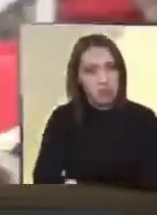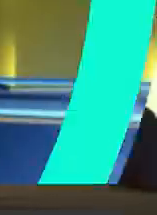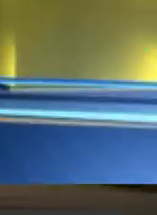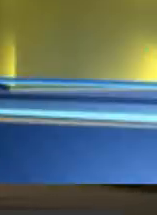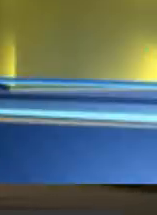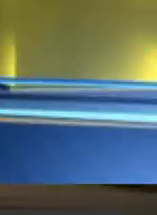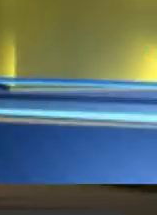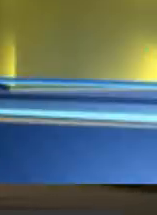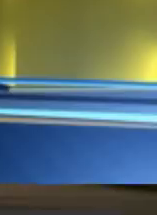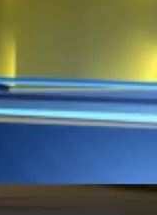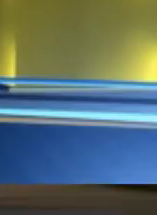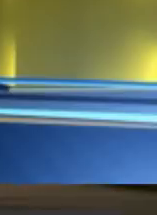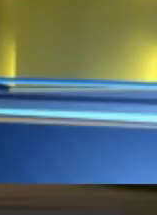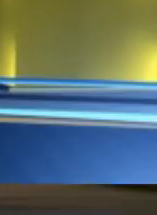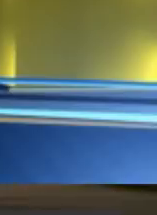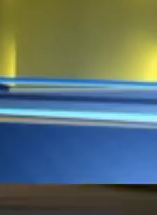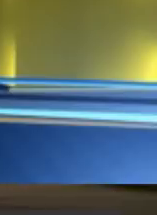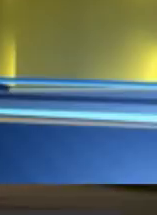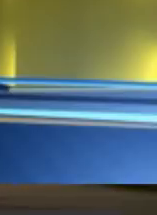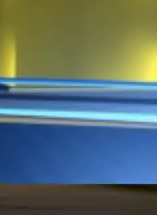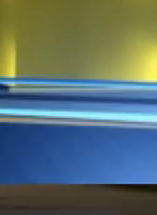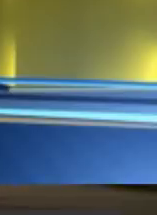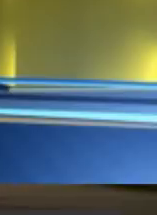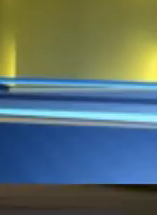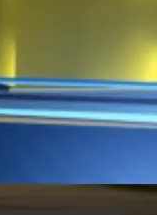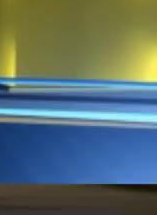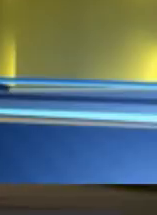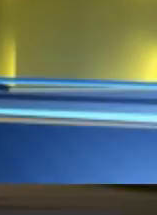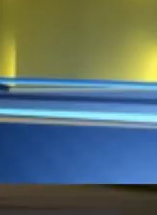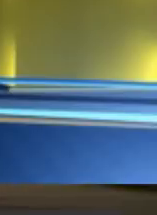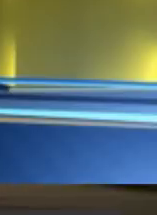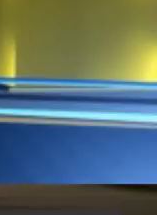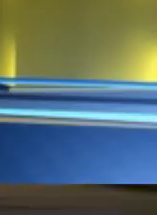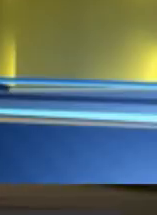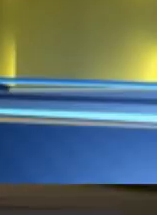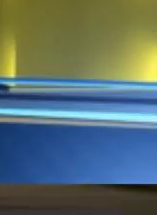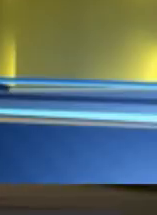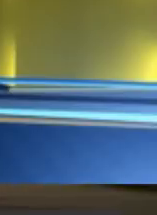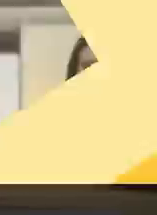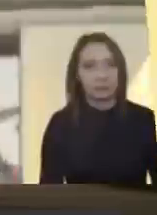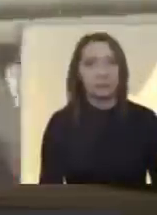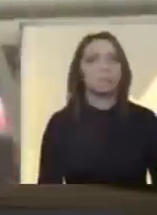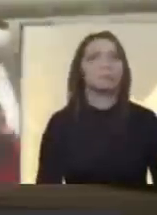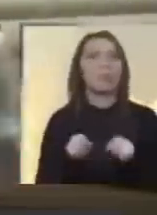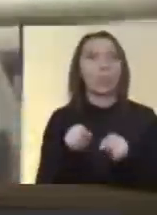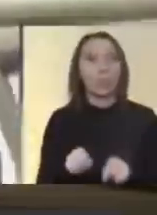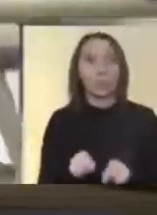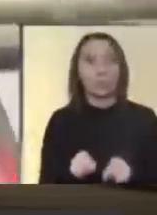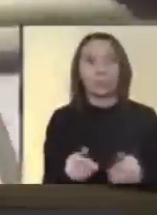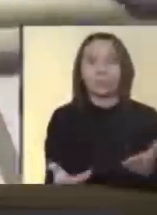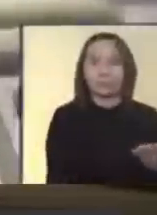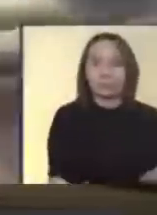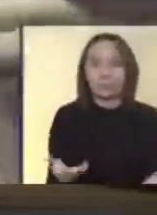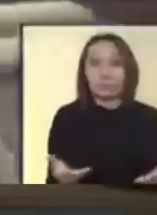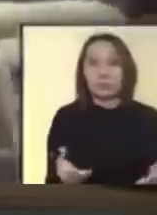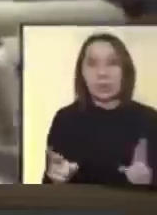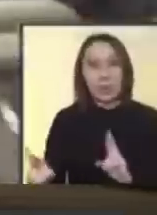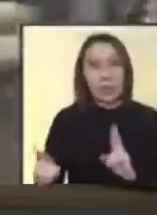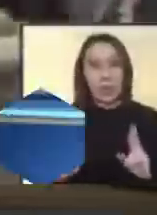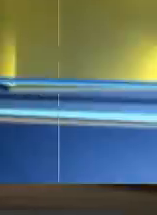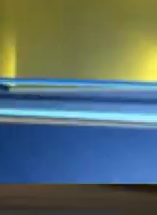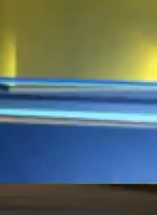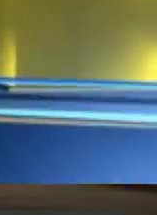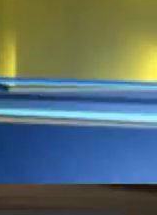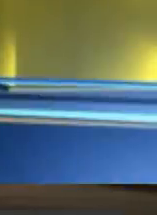continuar con esta noticia, no olviden dejar un comentario en este video argumentando frente a toda esta información que viene a continuación. Dale me gusta también